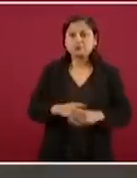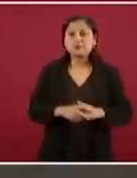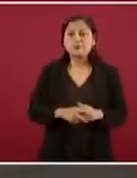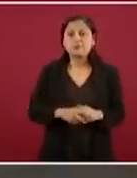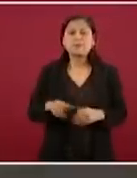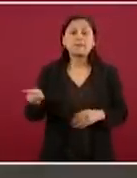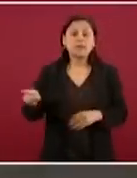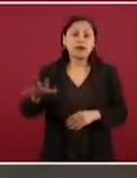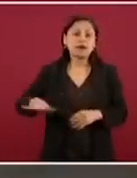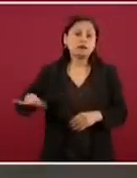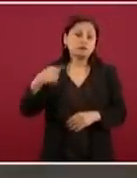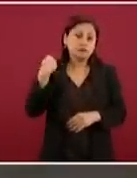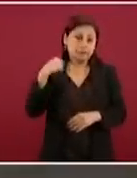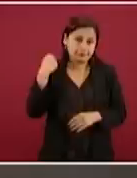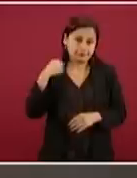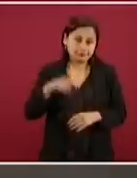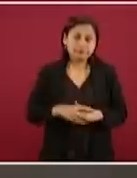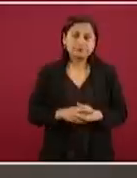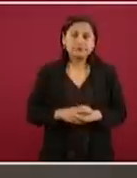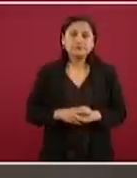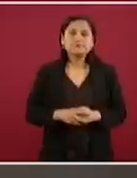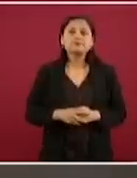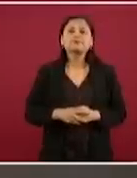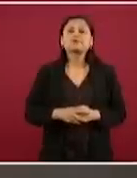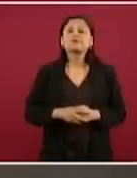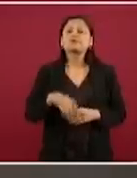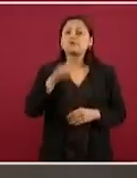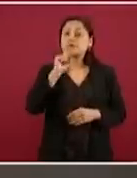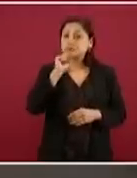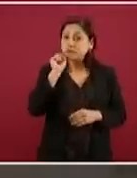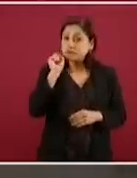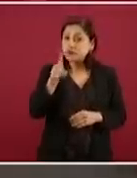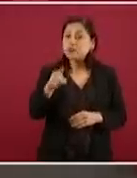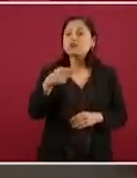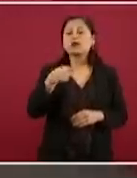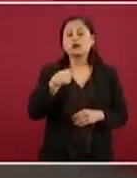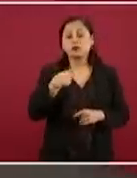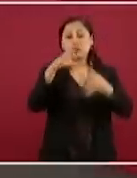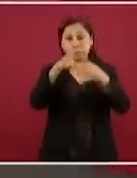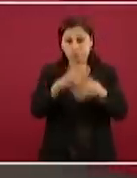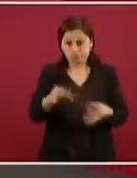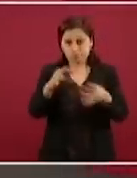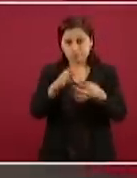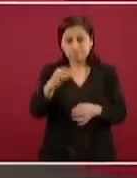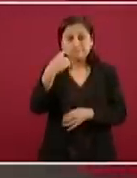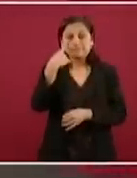en Tabasco. Y además aprovecho también para decir